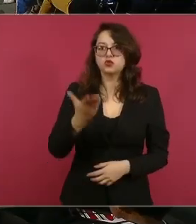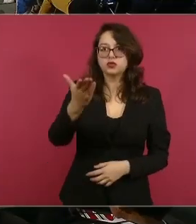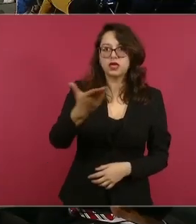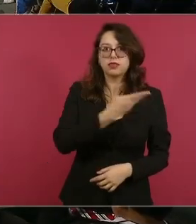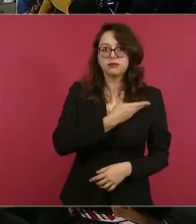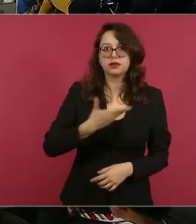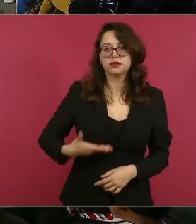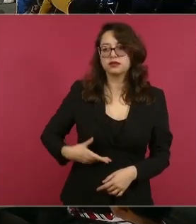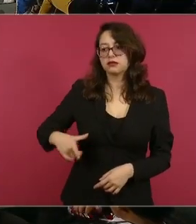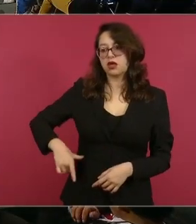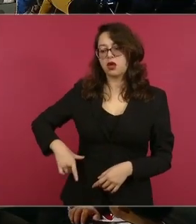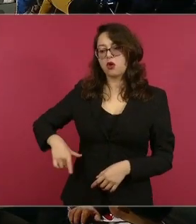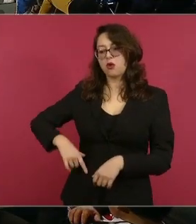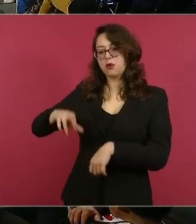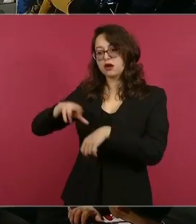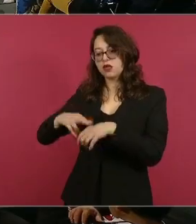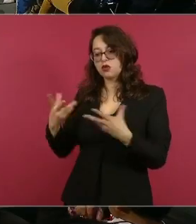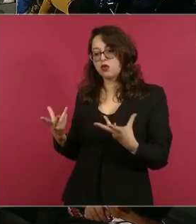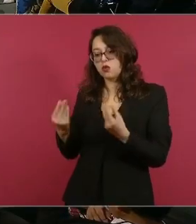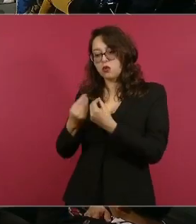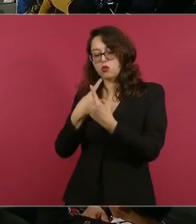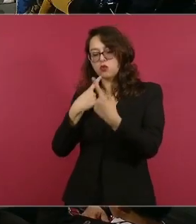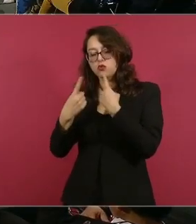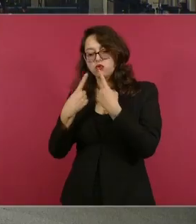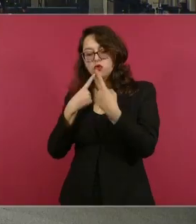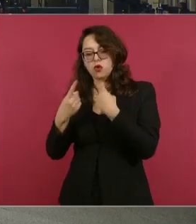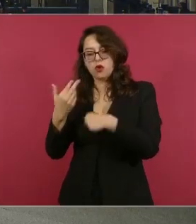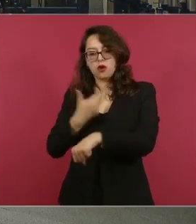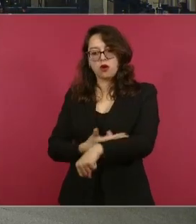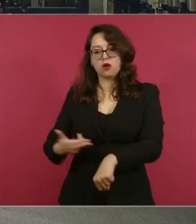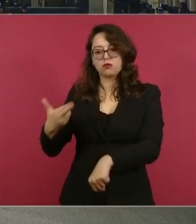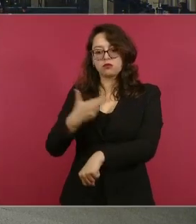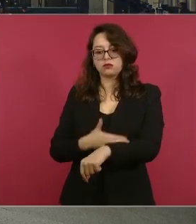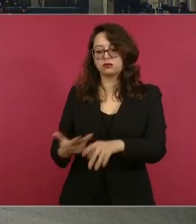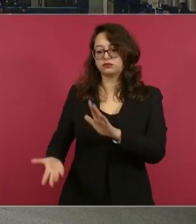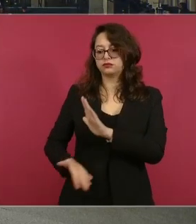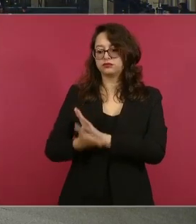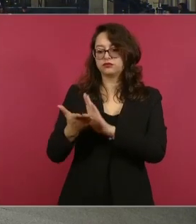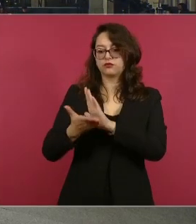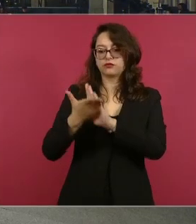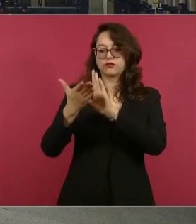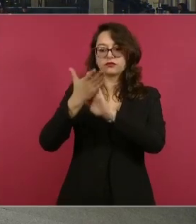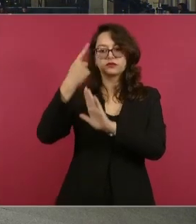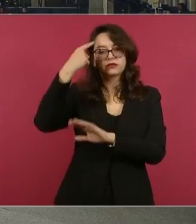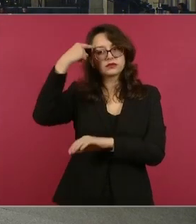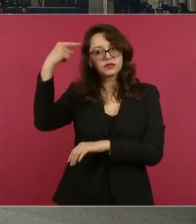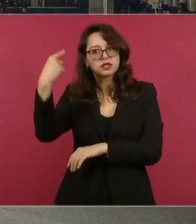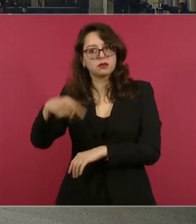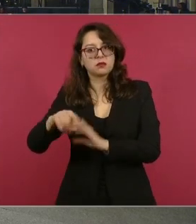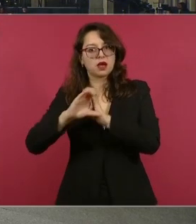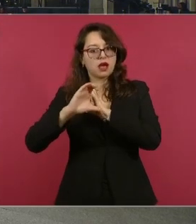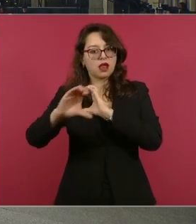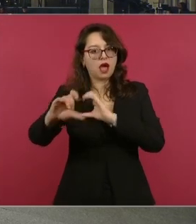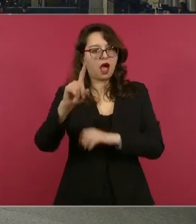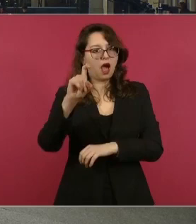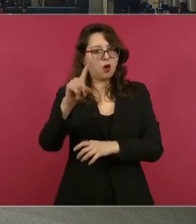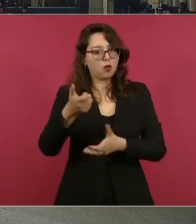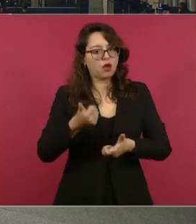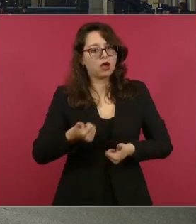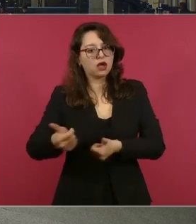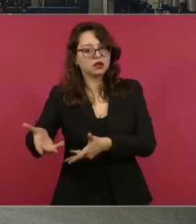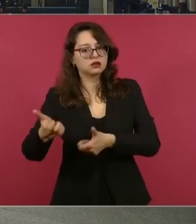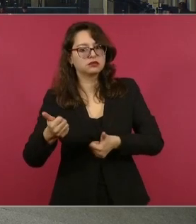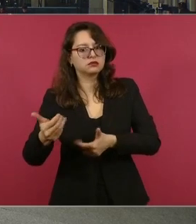El tema central es toda la estructura de servidores públicos metidos en la marcha en horas laborales, quienes manifestaron contra